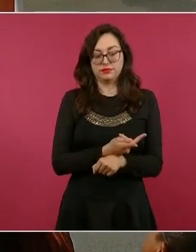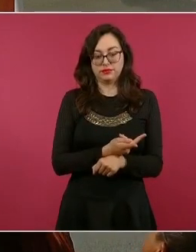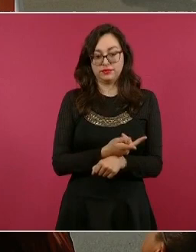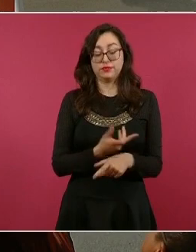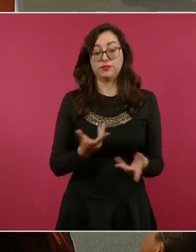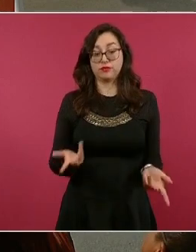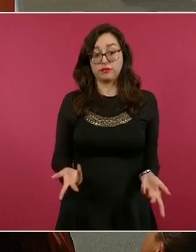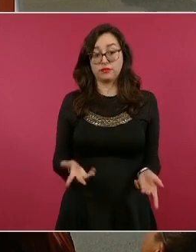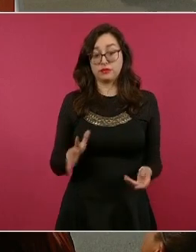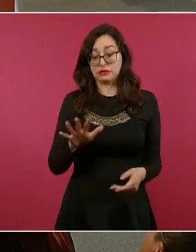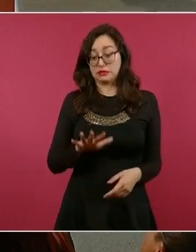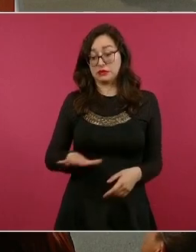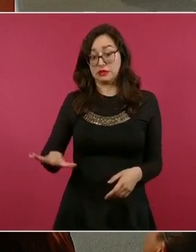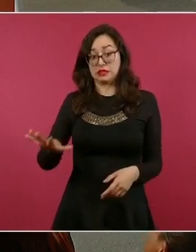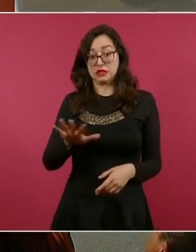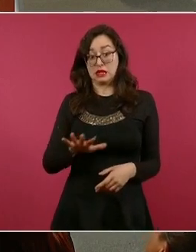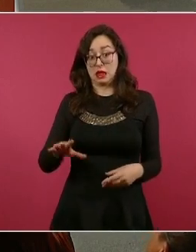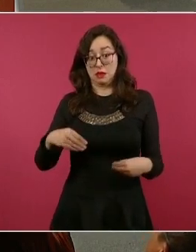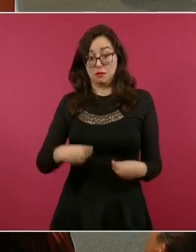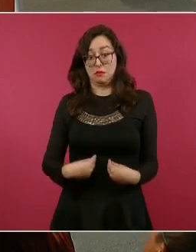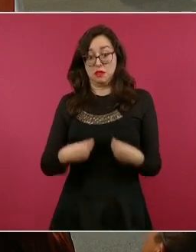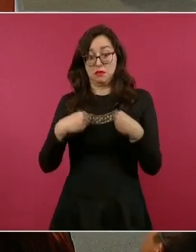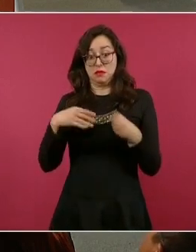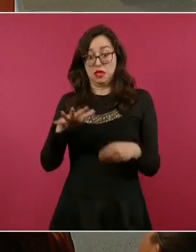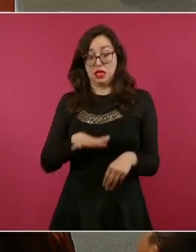quiere ir a Tuxtla, es por acá.